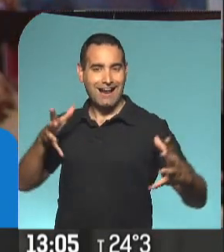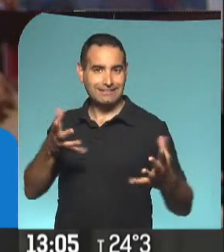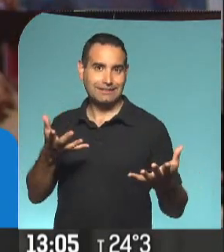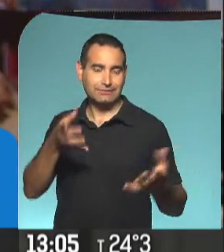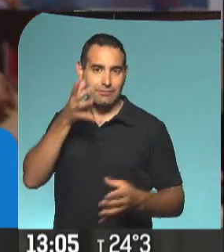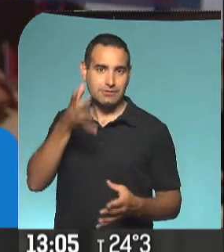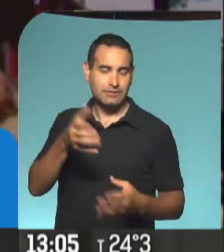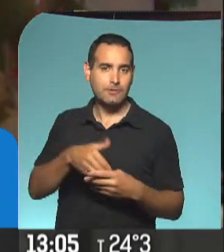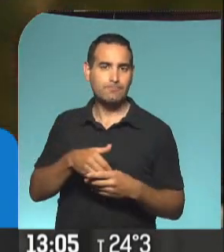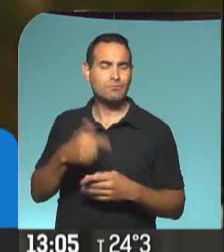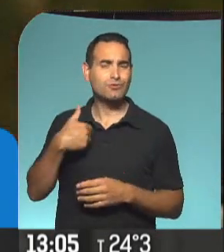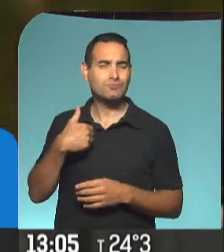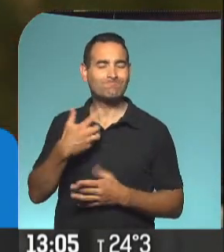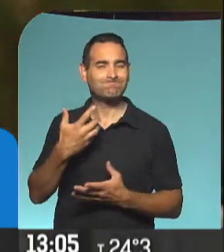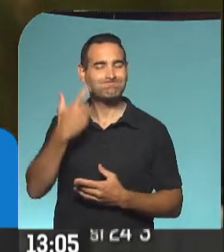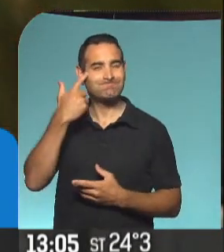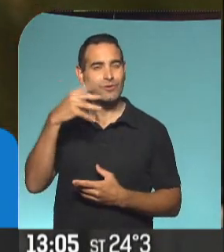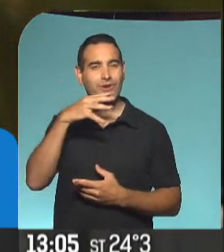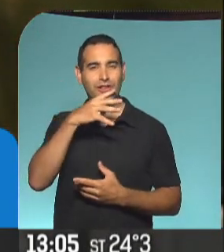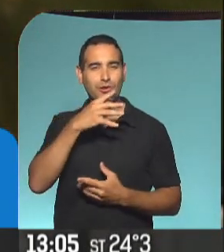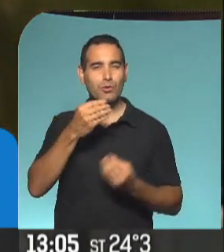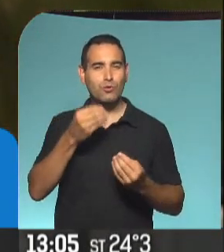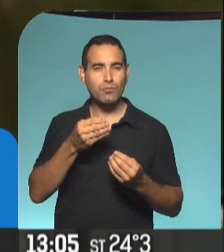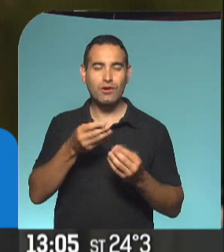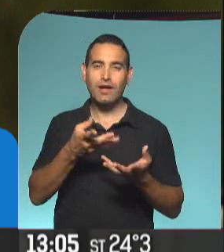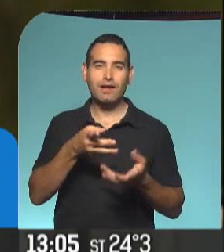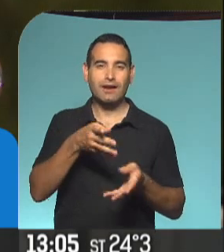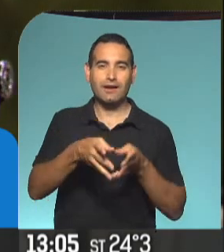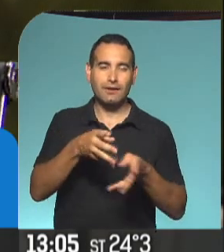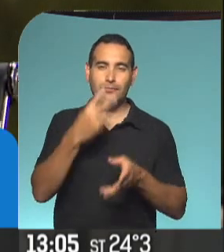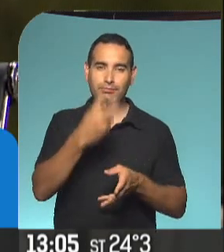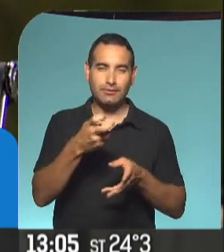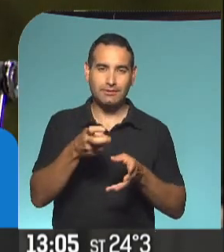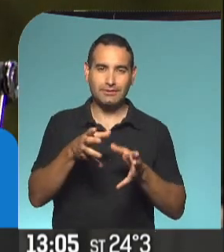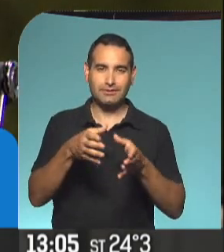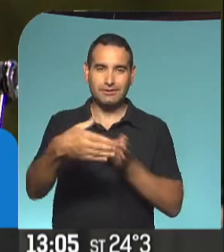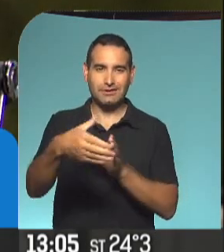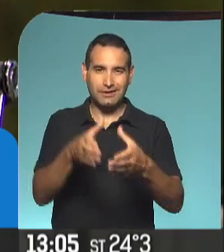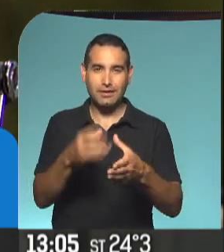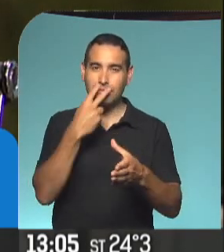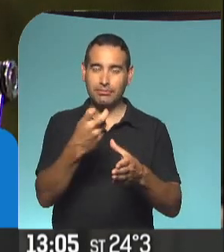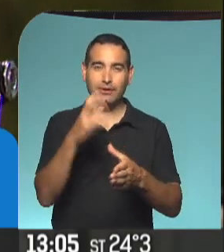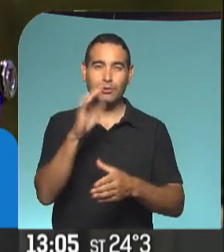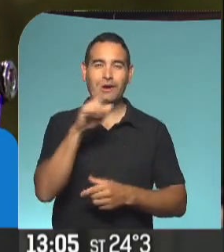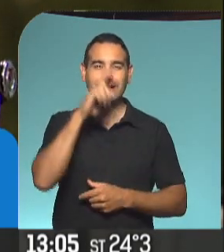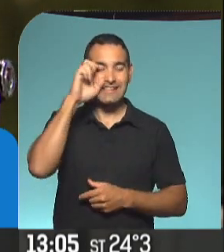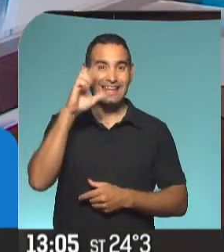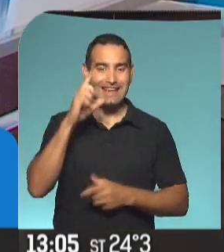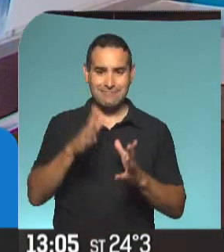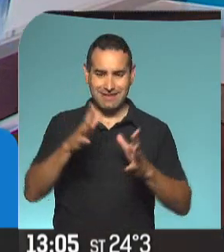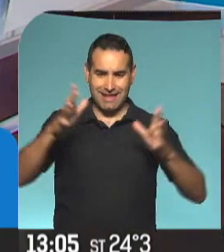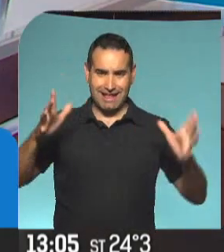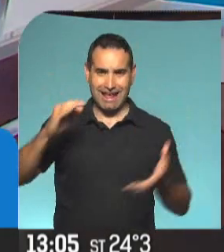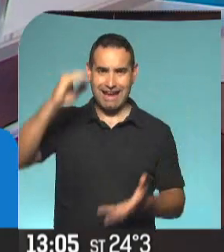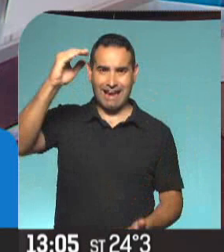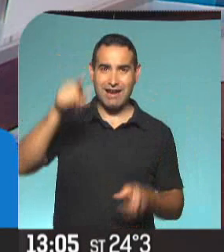Y lo que a mí me costó mucho es dimensionar lo que son las baterías de ese submarino. Pensá que son baterías de la altura casi del